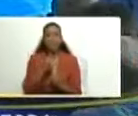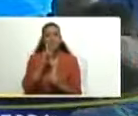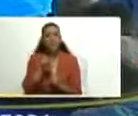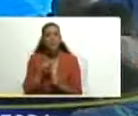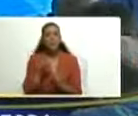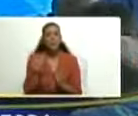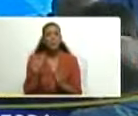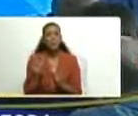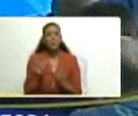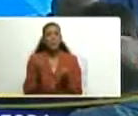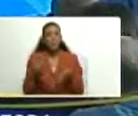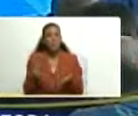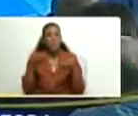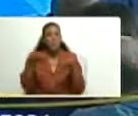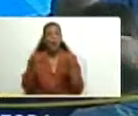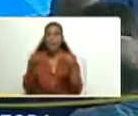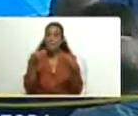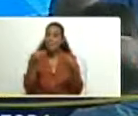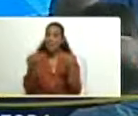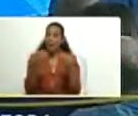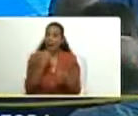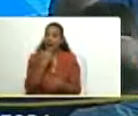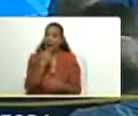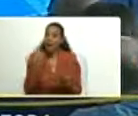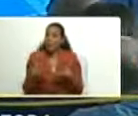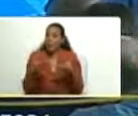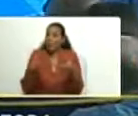manifiéstense con su regalito material.